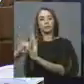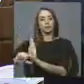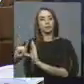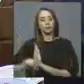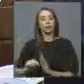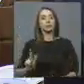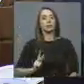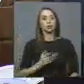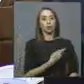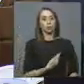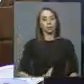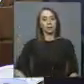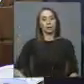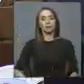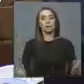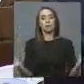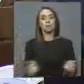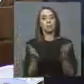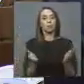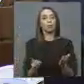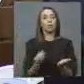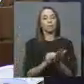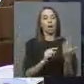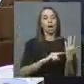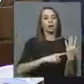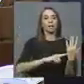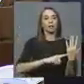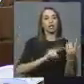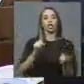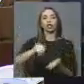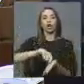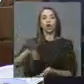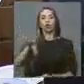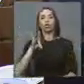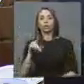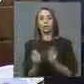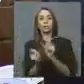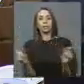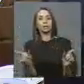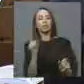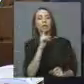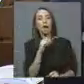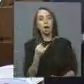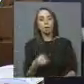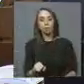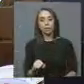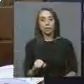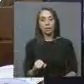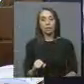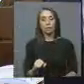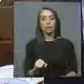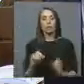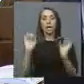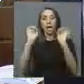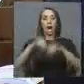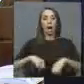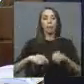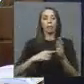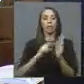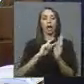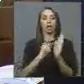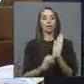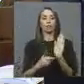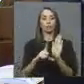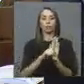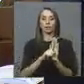va a ocurrir que se va a promover más la tecnología que la contratación de personas y al final vamos a terminar aprobando una reforma